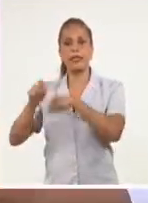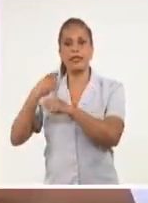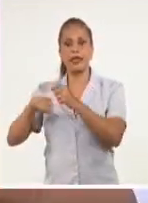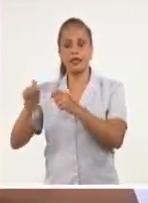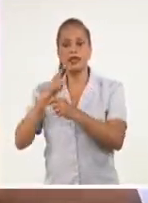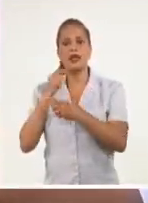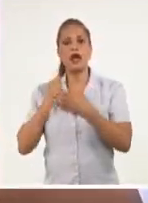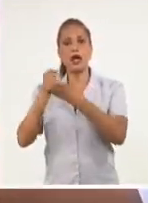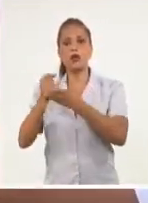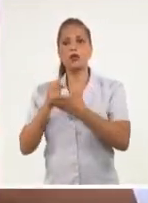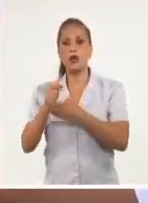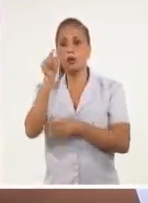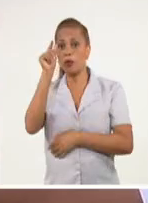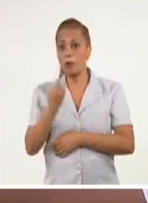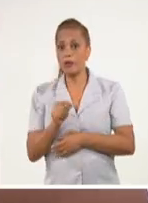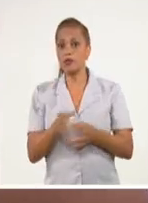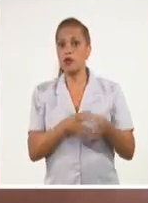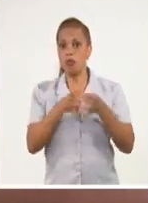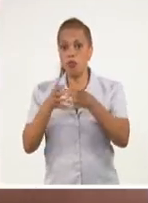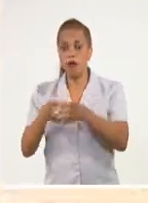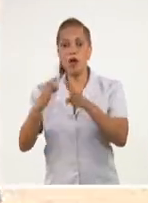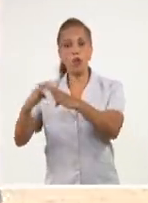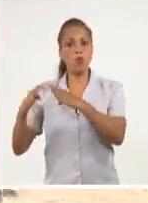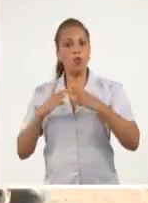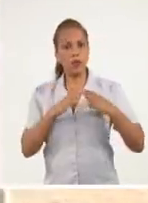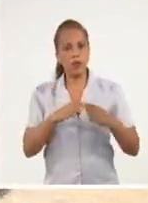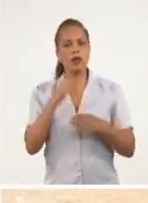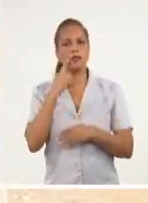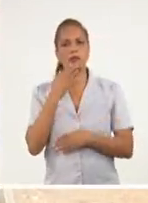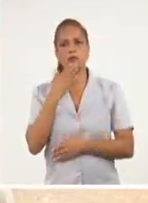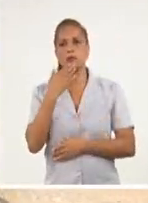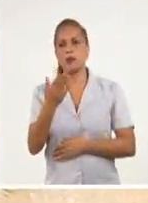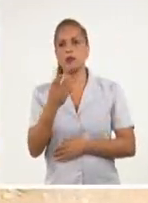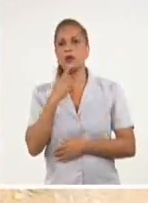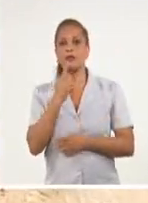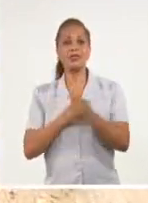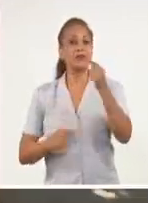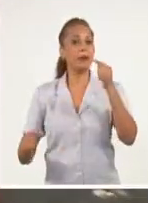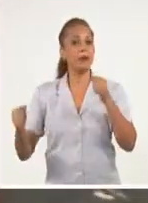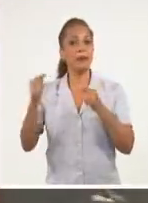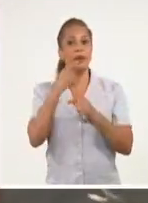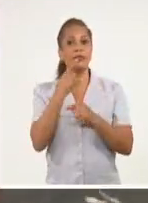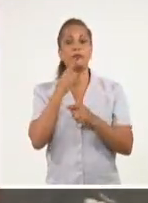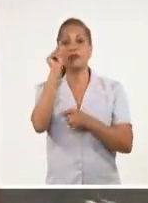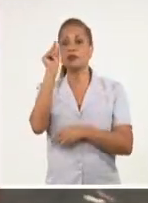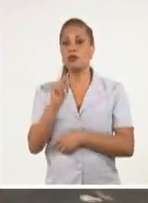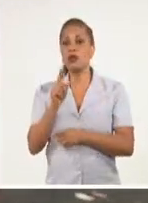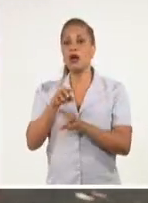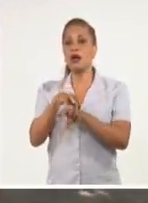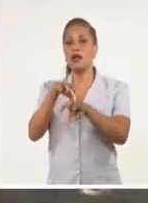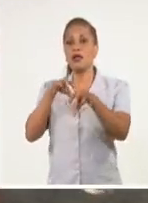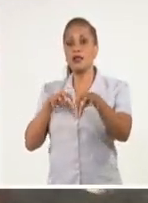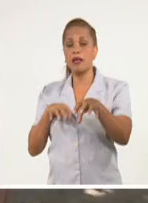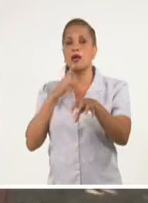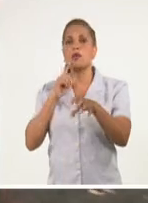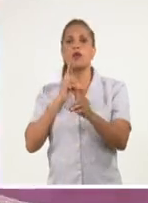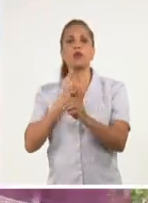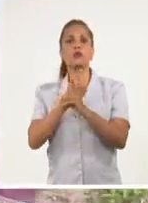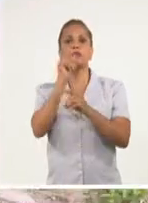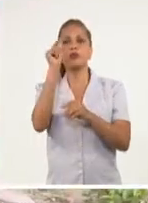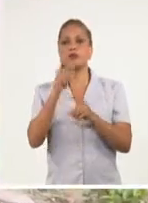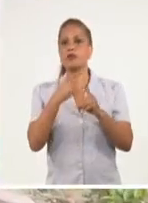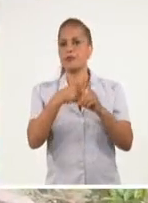por los mensajeros de la comunidad, se vieron favorecidos fundamentalmente a aquellos que se encuentran aislados por ser contactos de casos confirmados